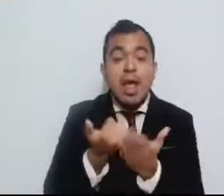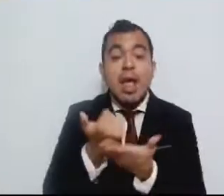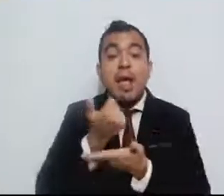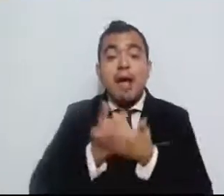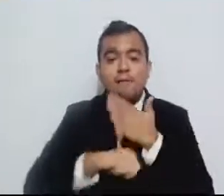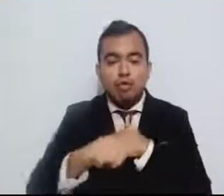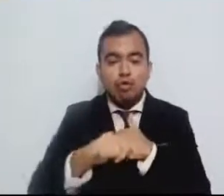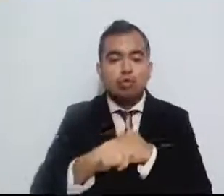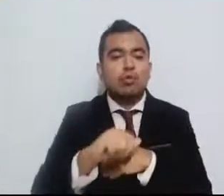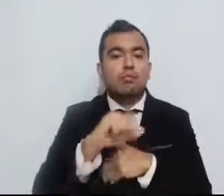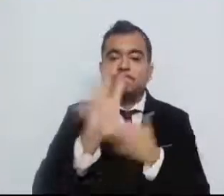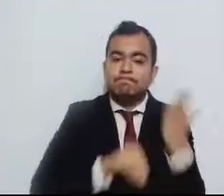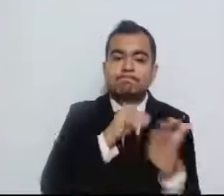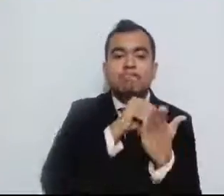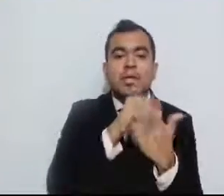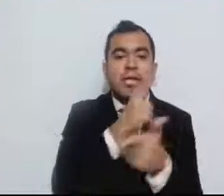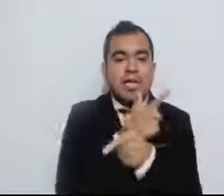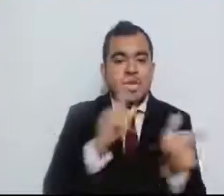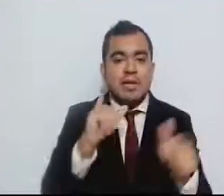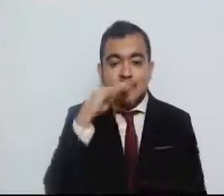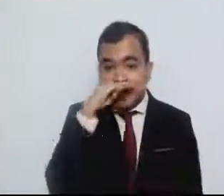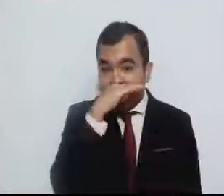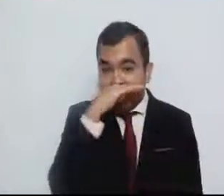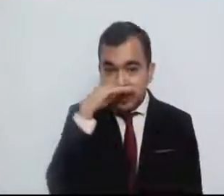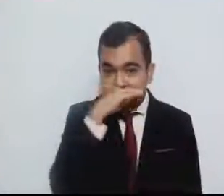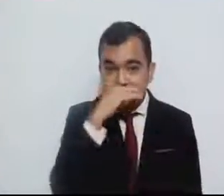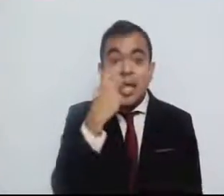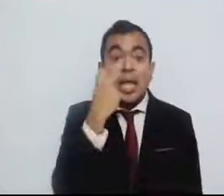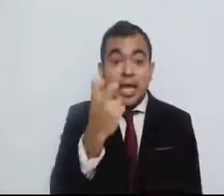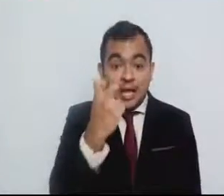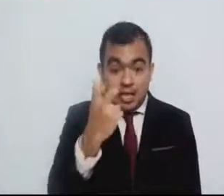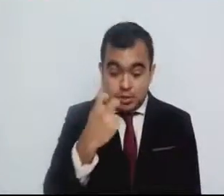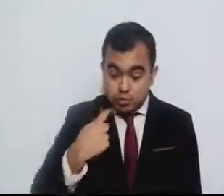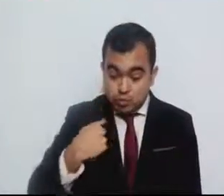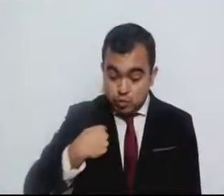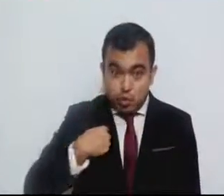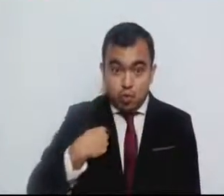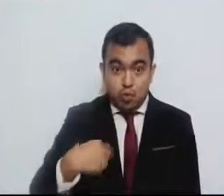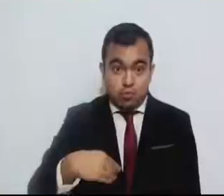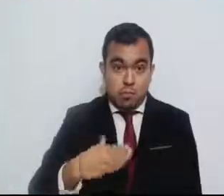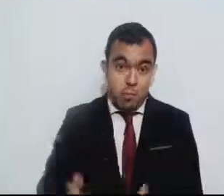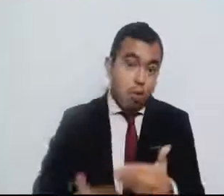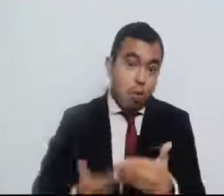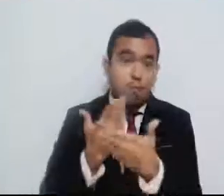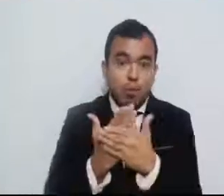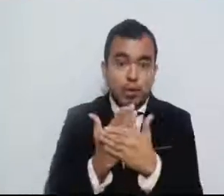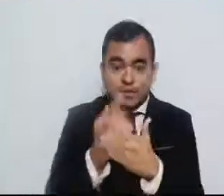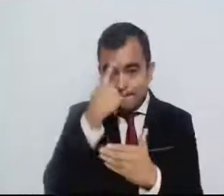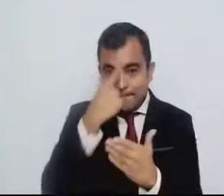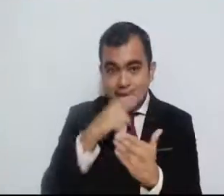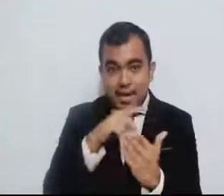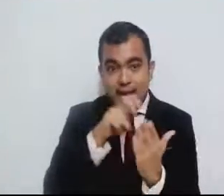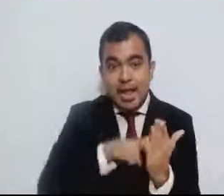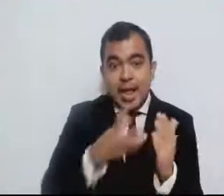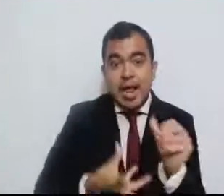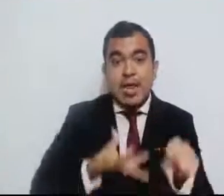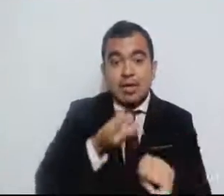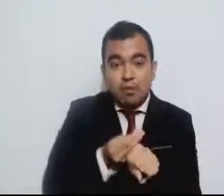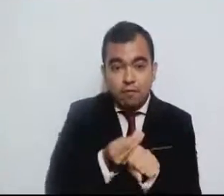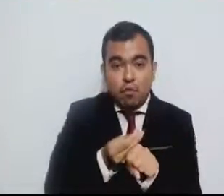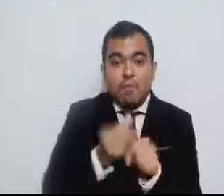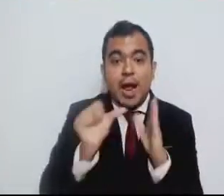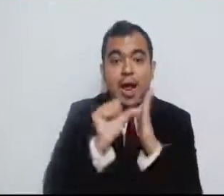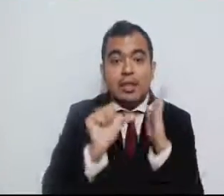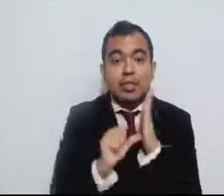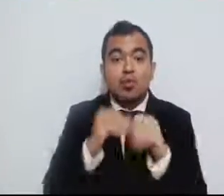En esencia eso dice, esa es nuestra propuesta a la reforma del artículo 5